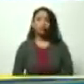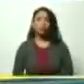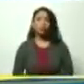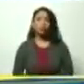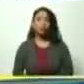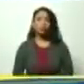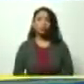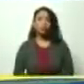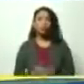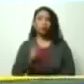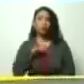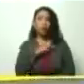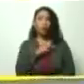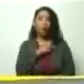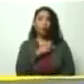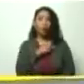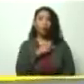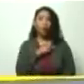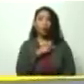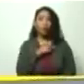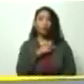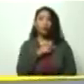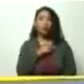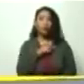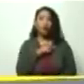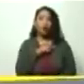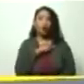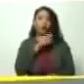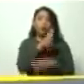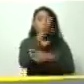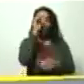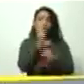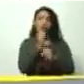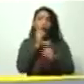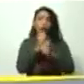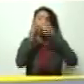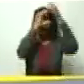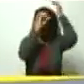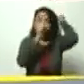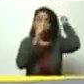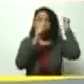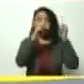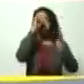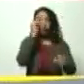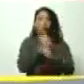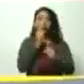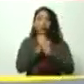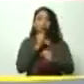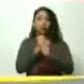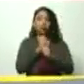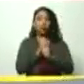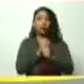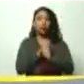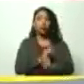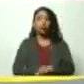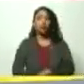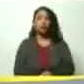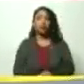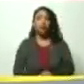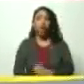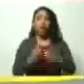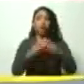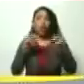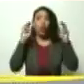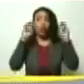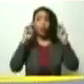nosotros hemos estado trabajando la cancillería ha estado trabajando todo este